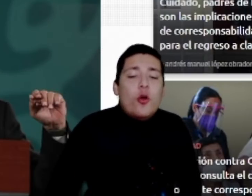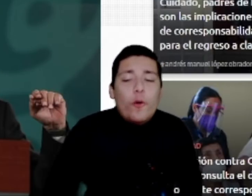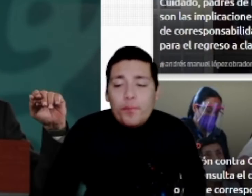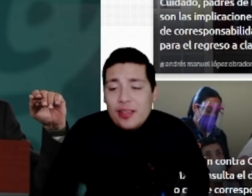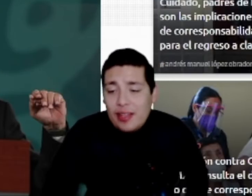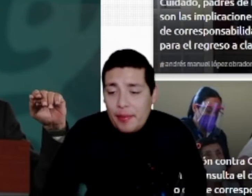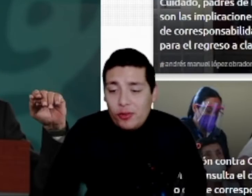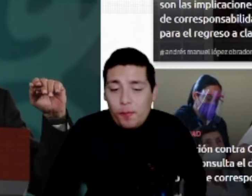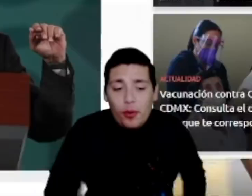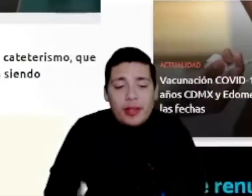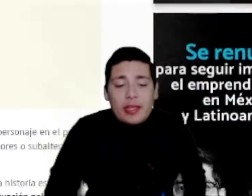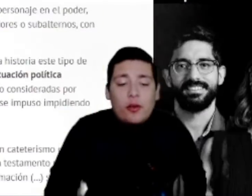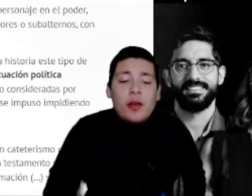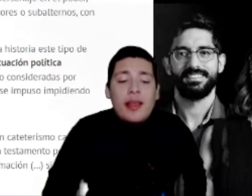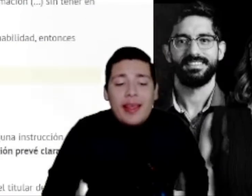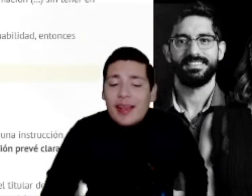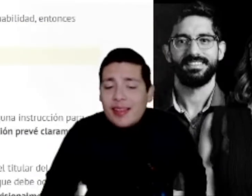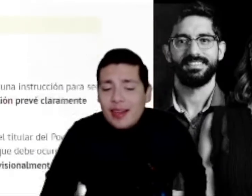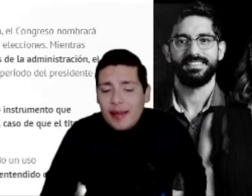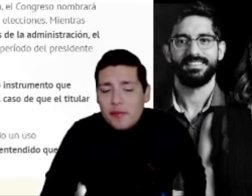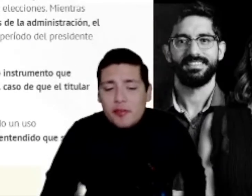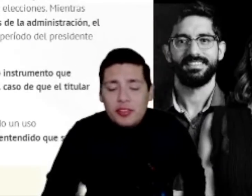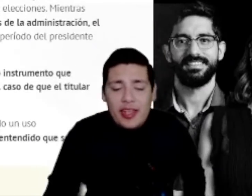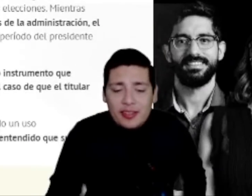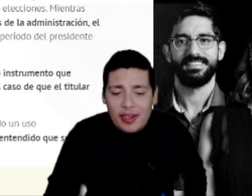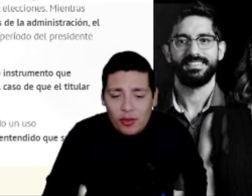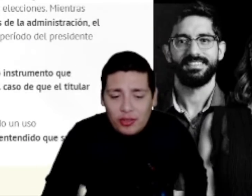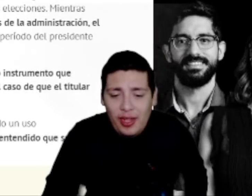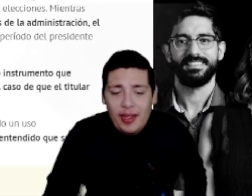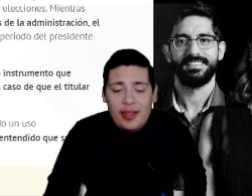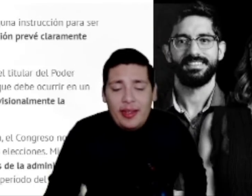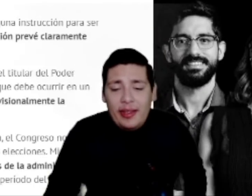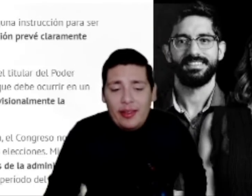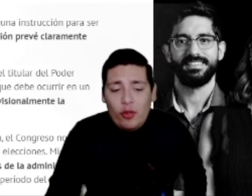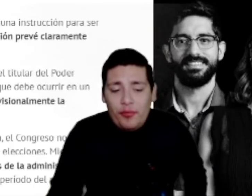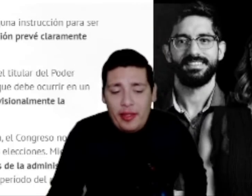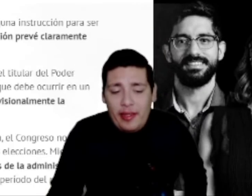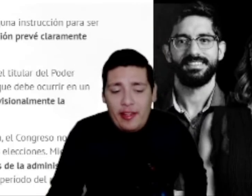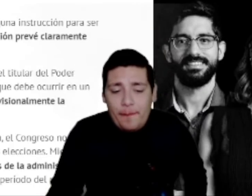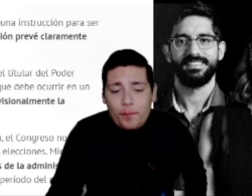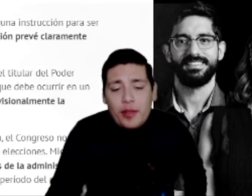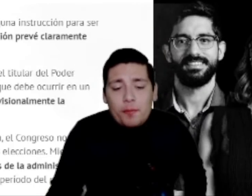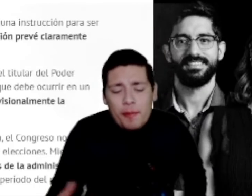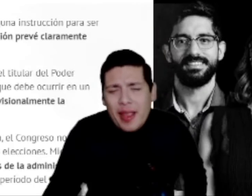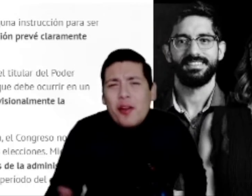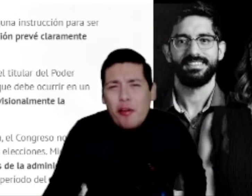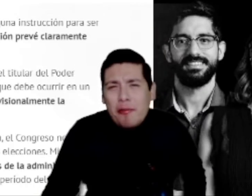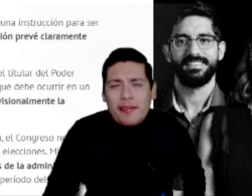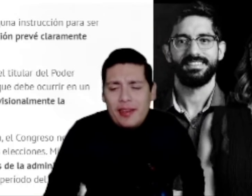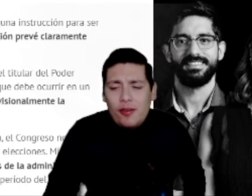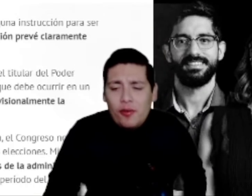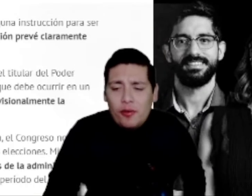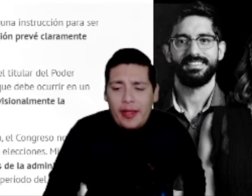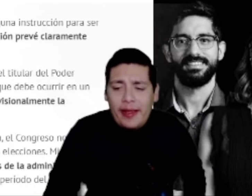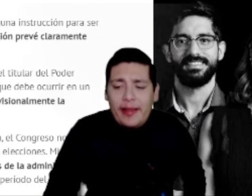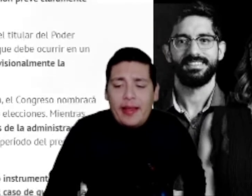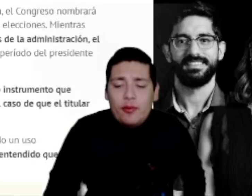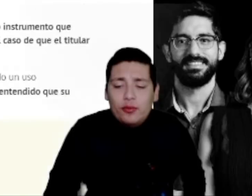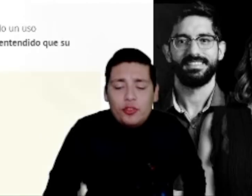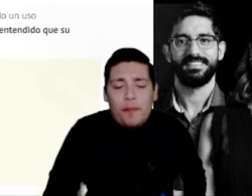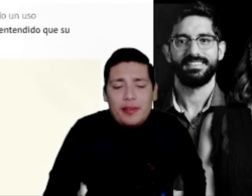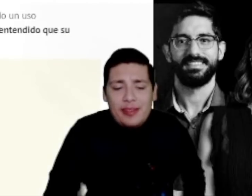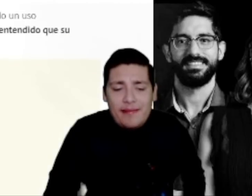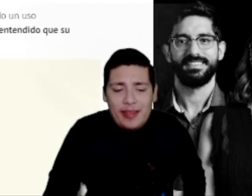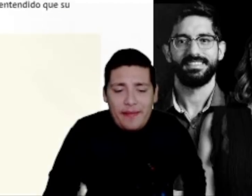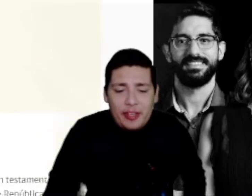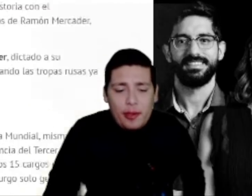dejaron un testamento político. Y aquí tenemos esta nota donde pues primero hablan de lo que